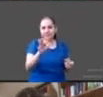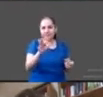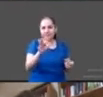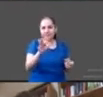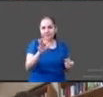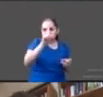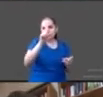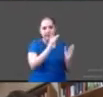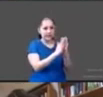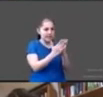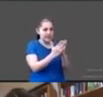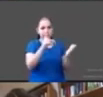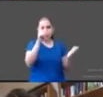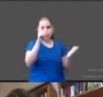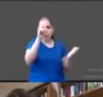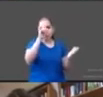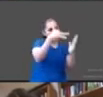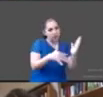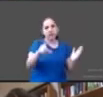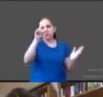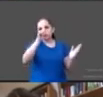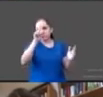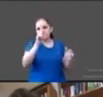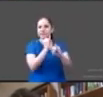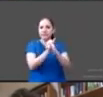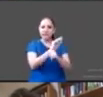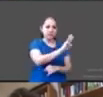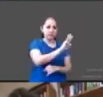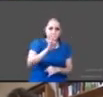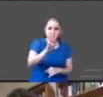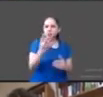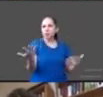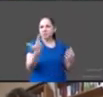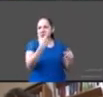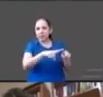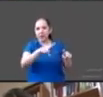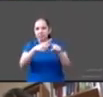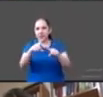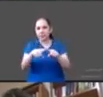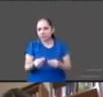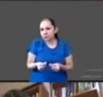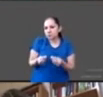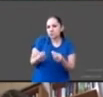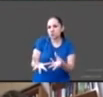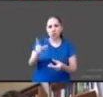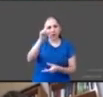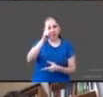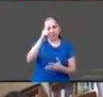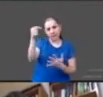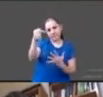una gran cantidad de espacios y lugares en donde seguir aprendiendo, en donde